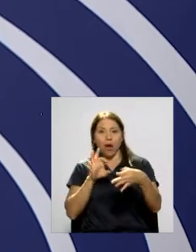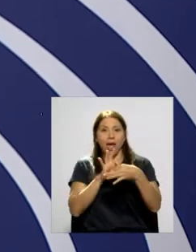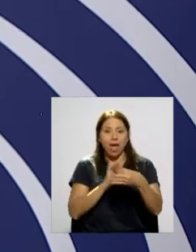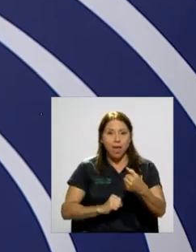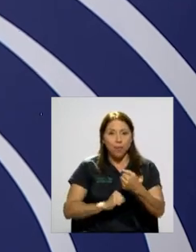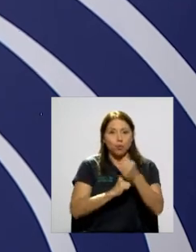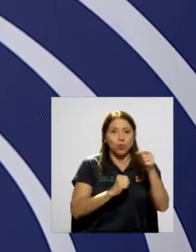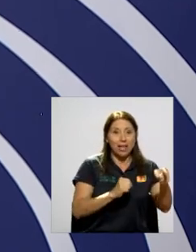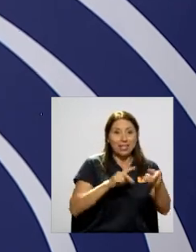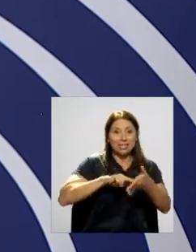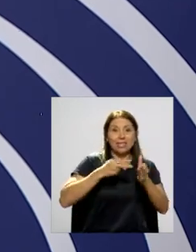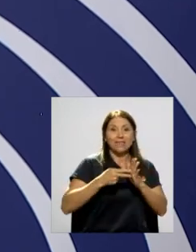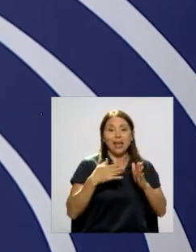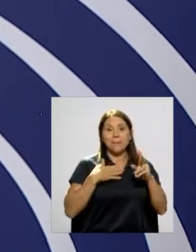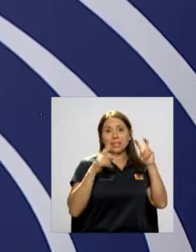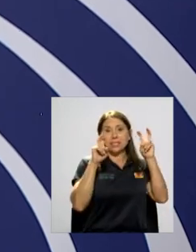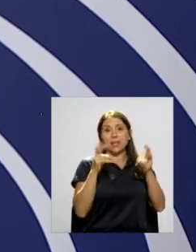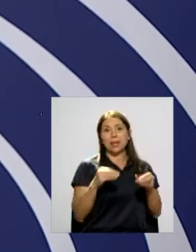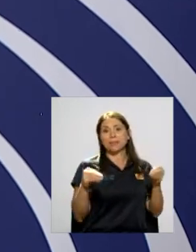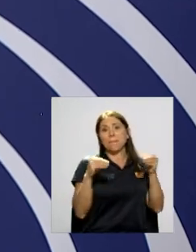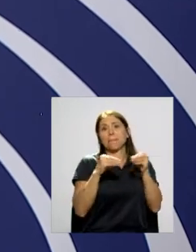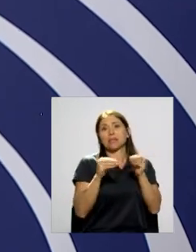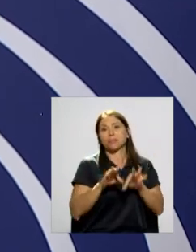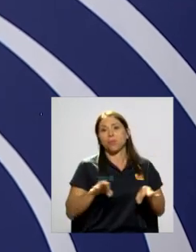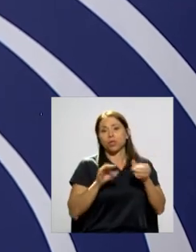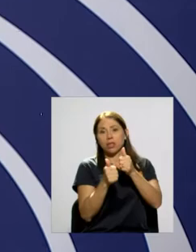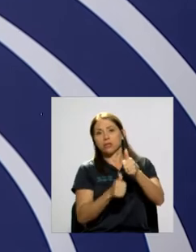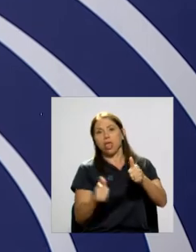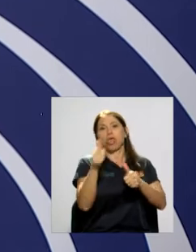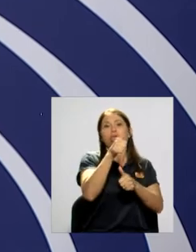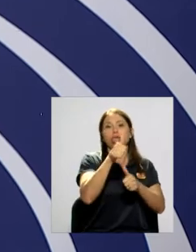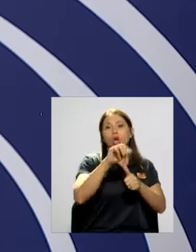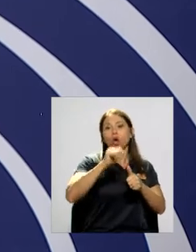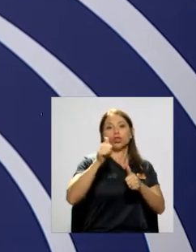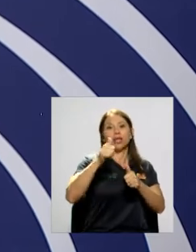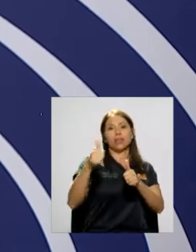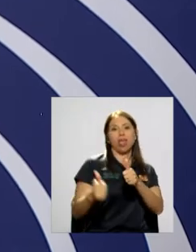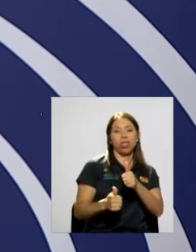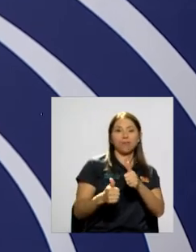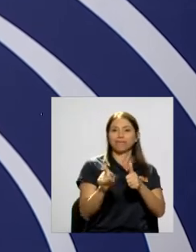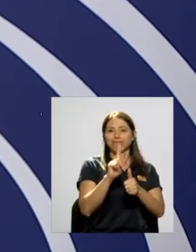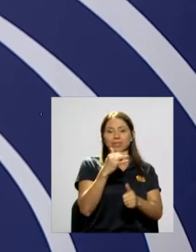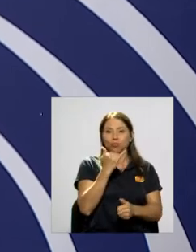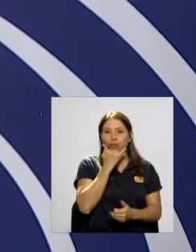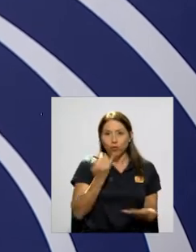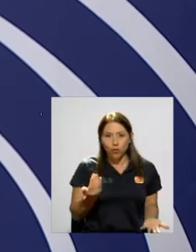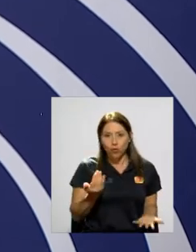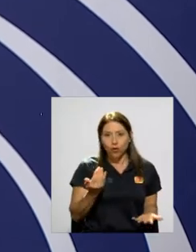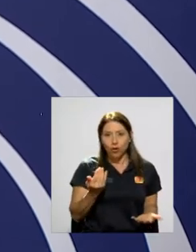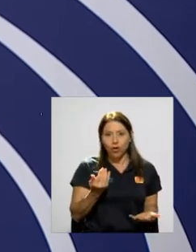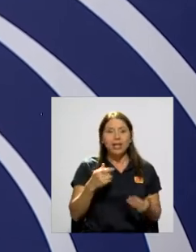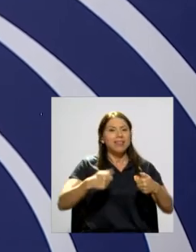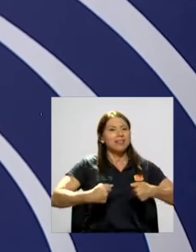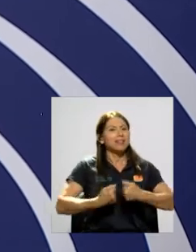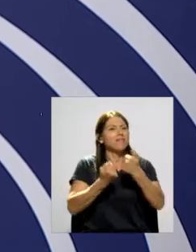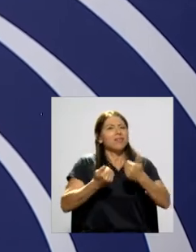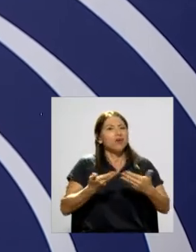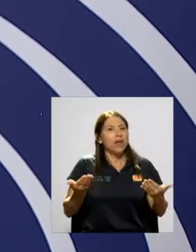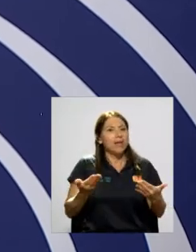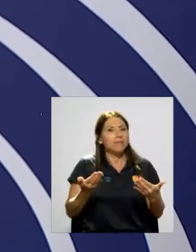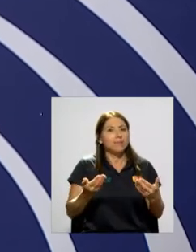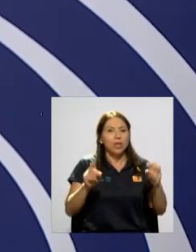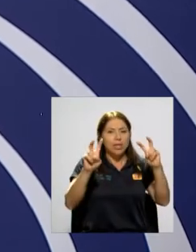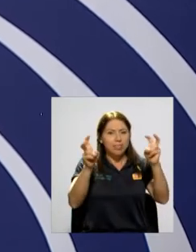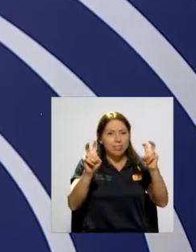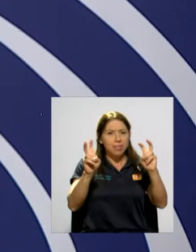va a ser privilegiada por encima de la de las otros, es un error. Y que lo que hay que desafío es, bueno, ¿qué ponemos sobre la